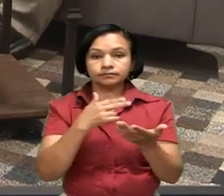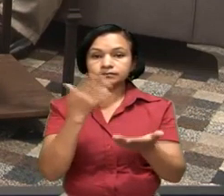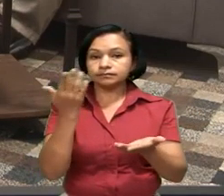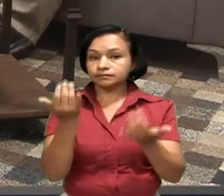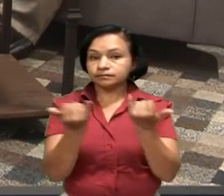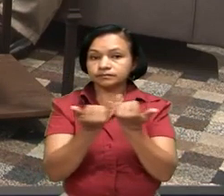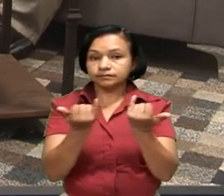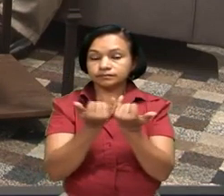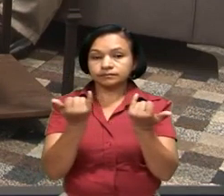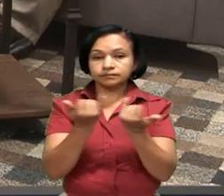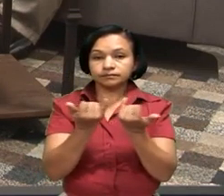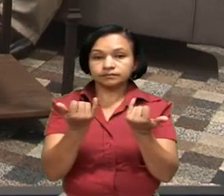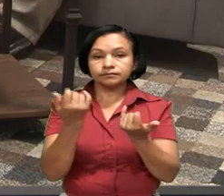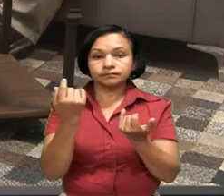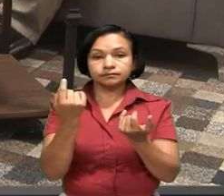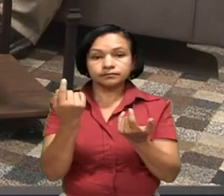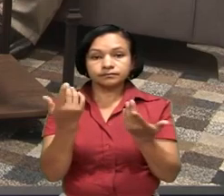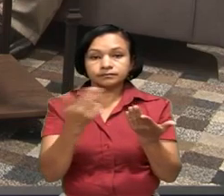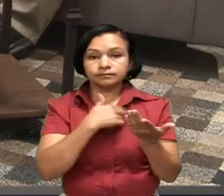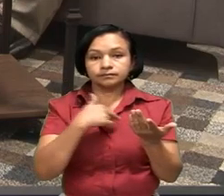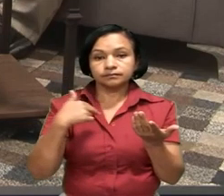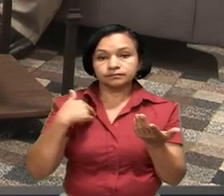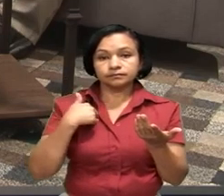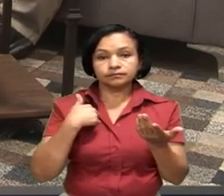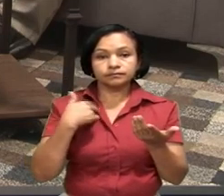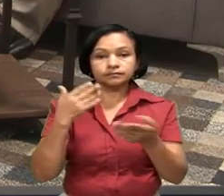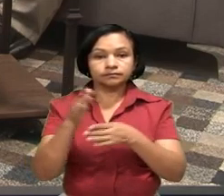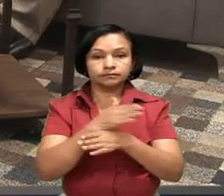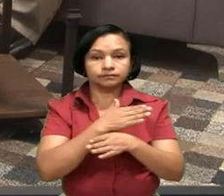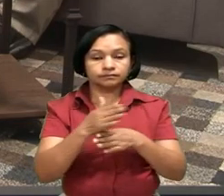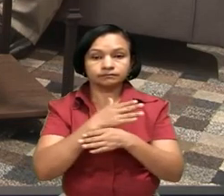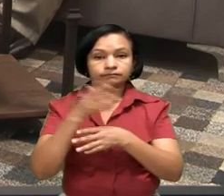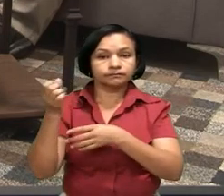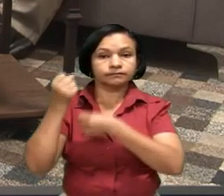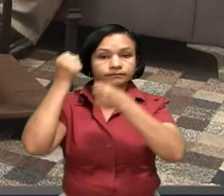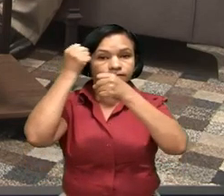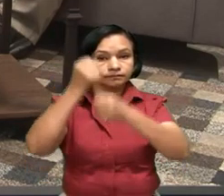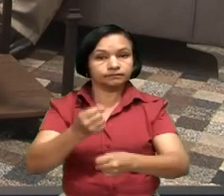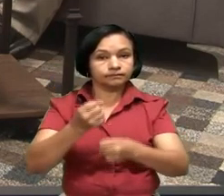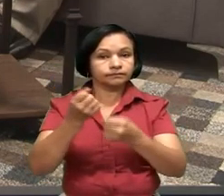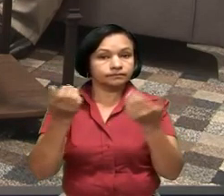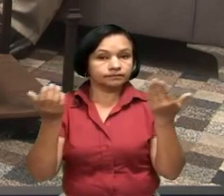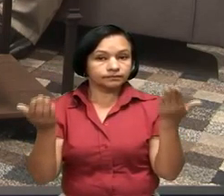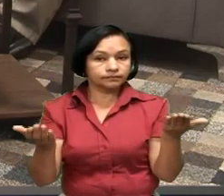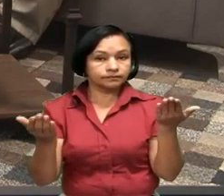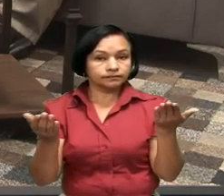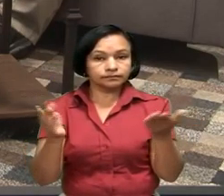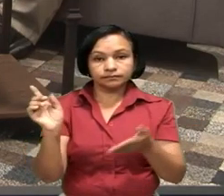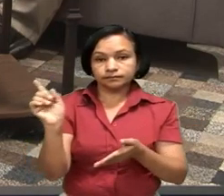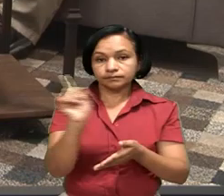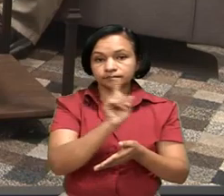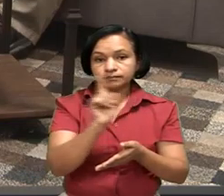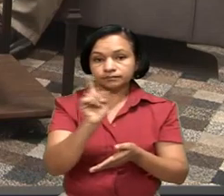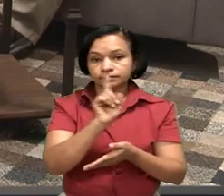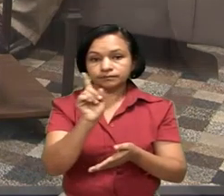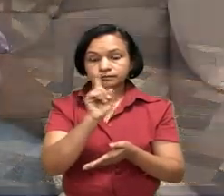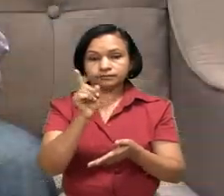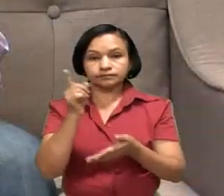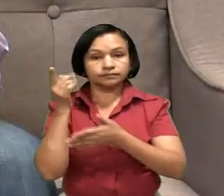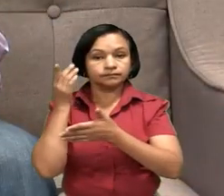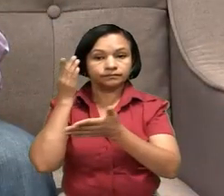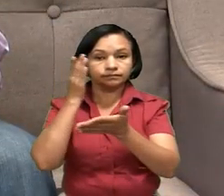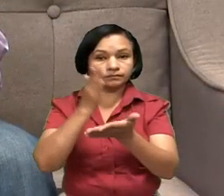también venía con el monumento de dinastía o sea que no era solamente la voluntad